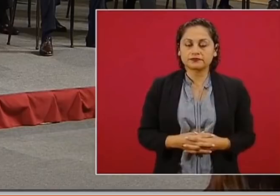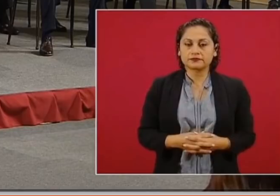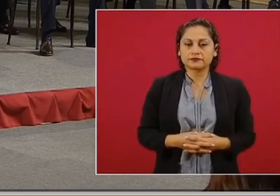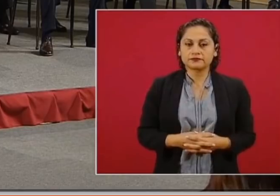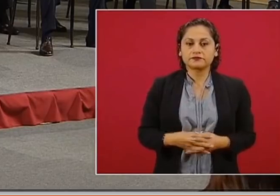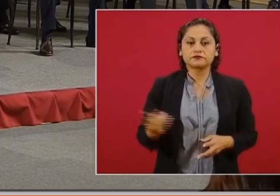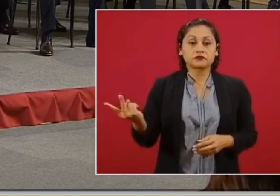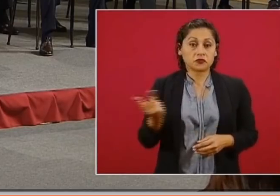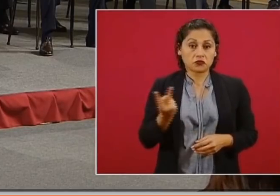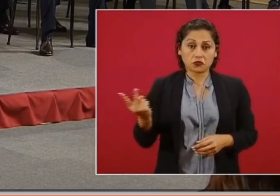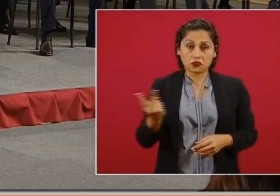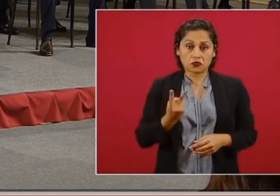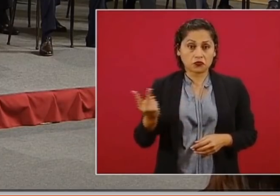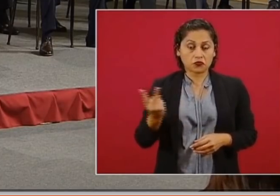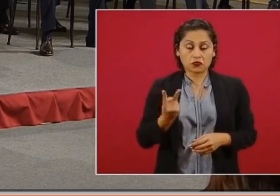han estado ellos